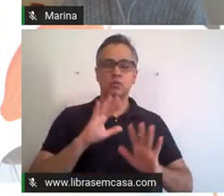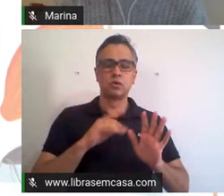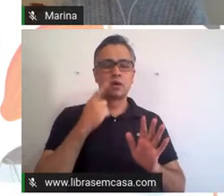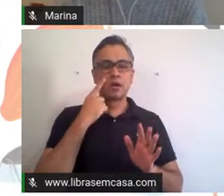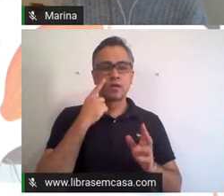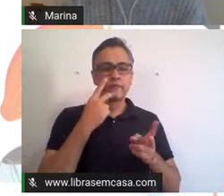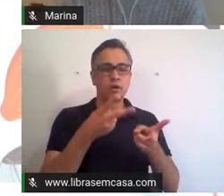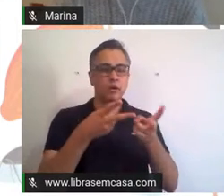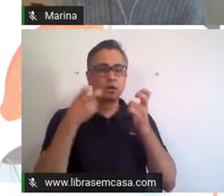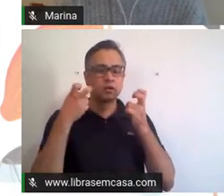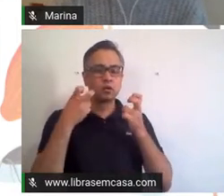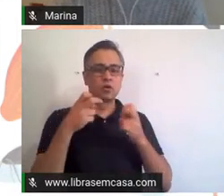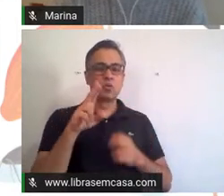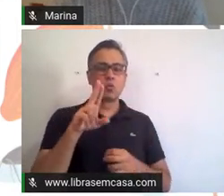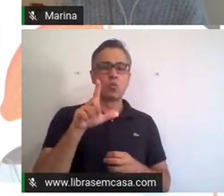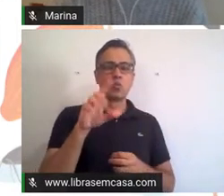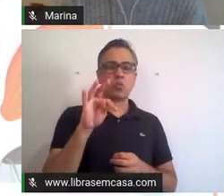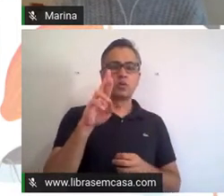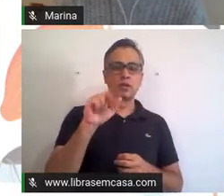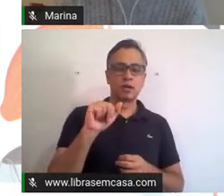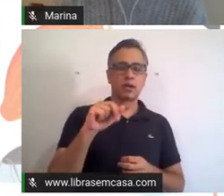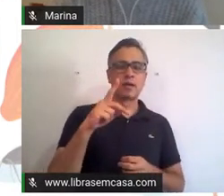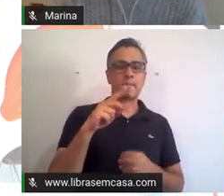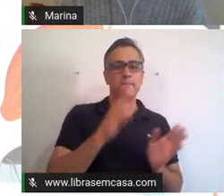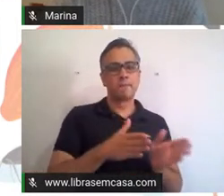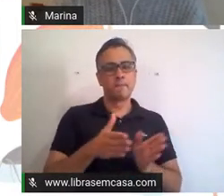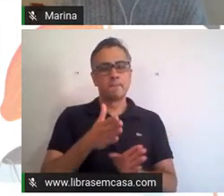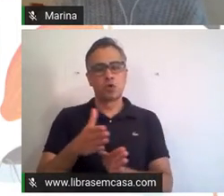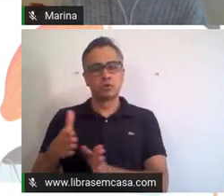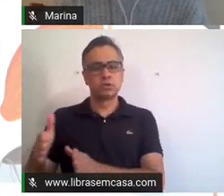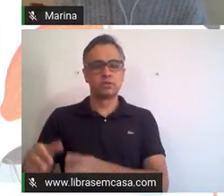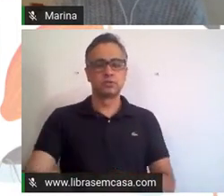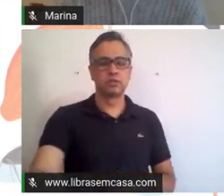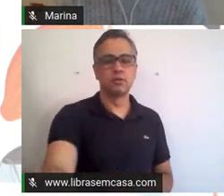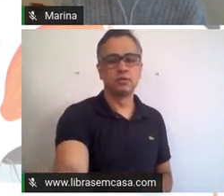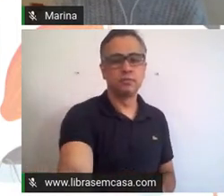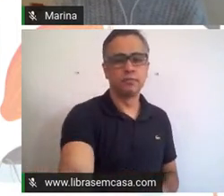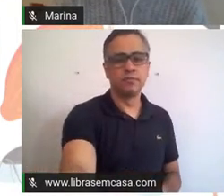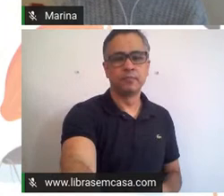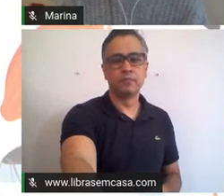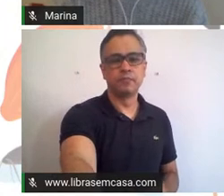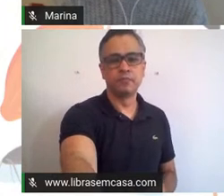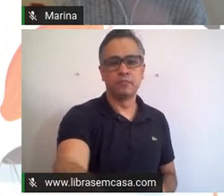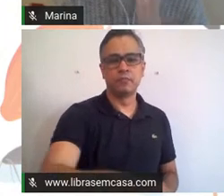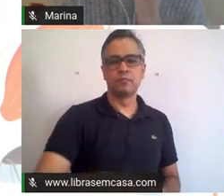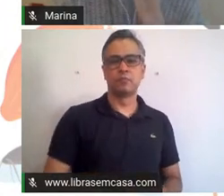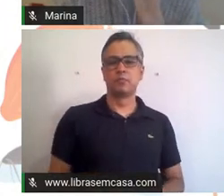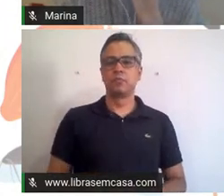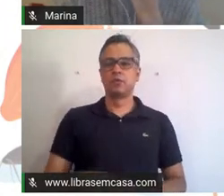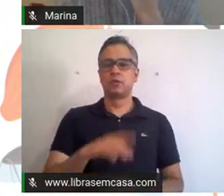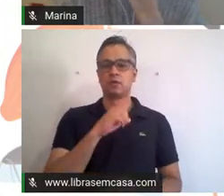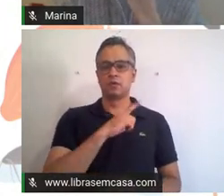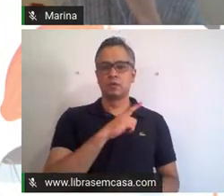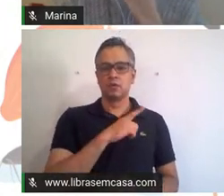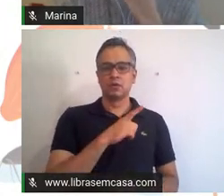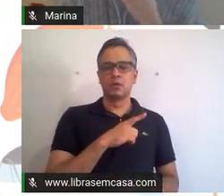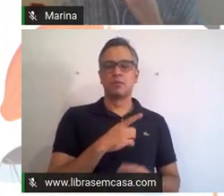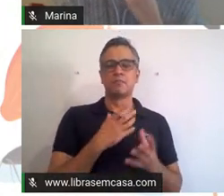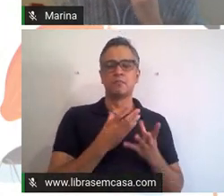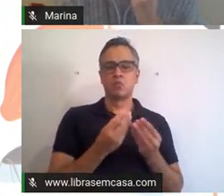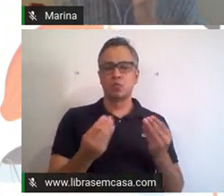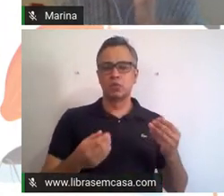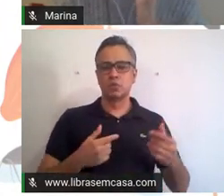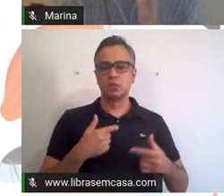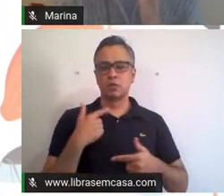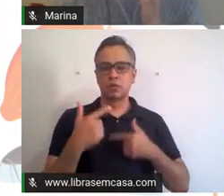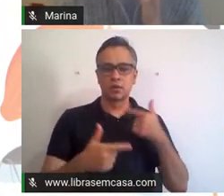y ultraprocesados, con, por supuesto, muchísimo lobby en contra, muchísimo trabajo que hacer, porque las